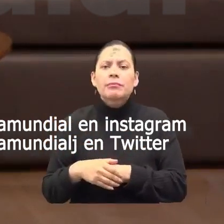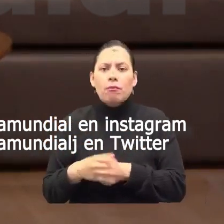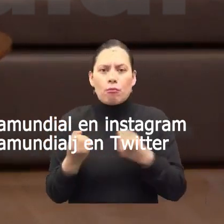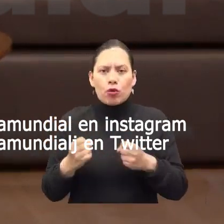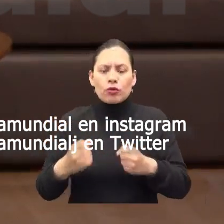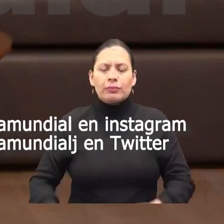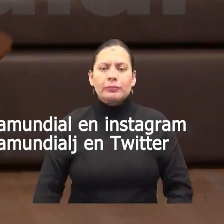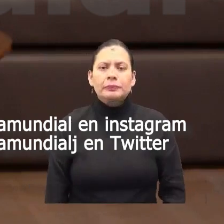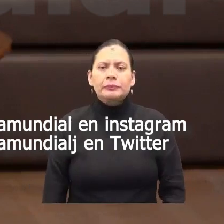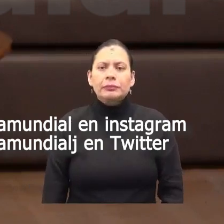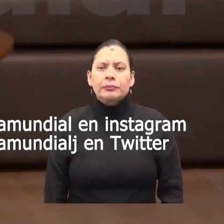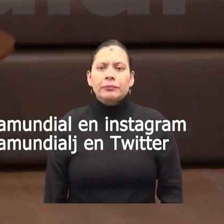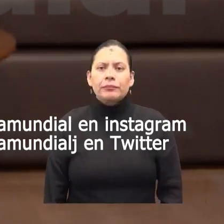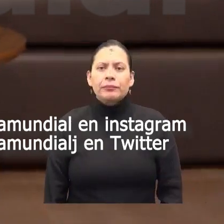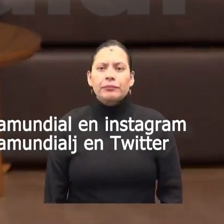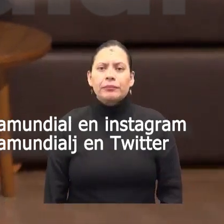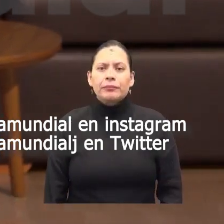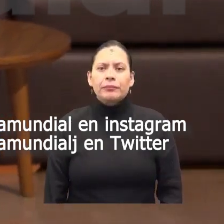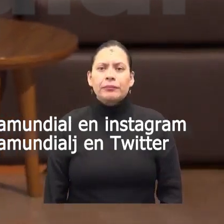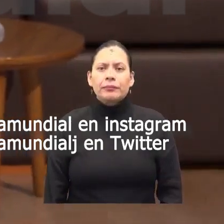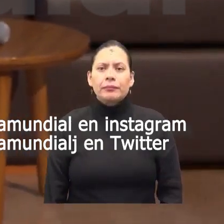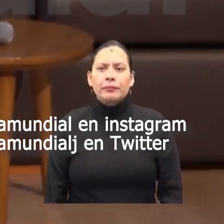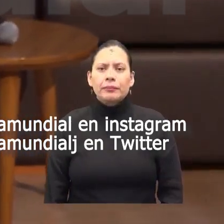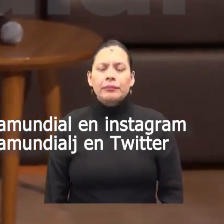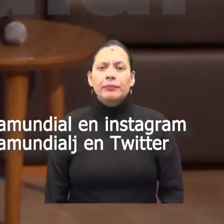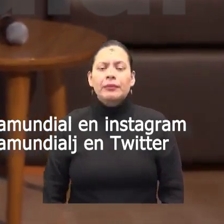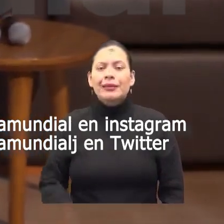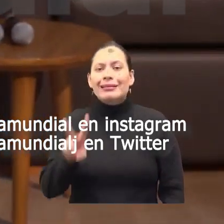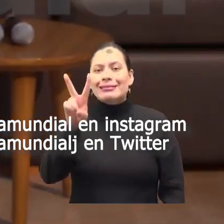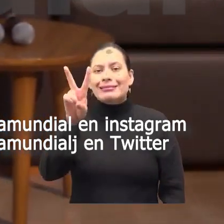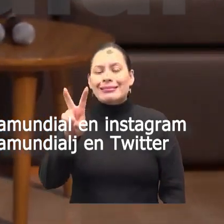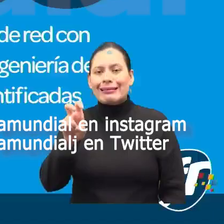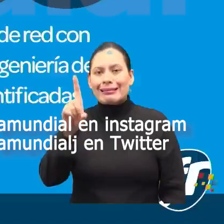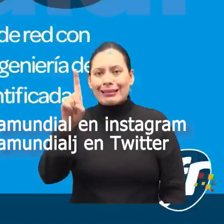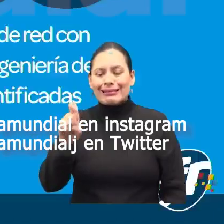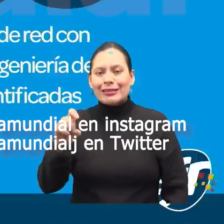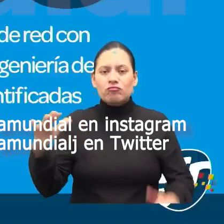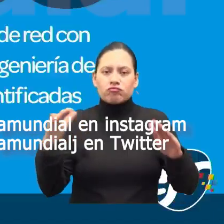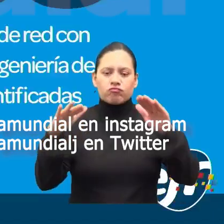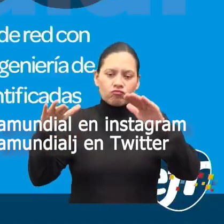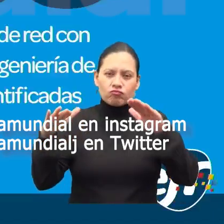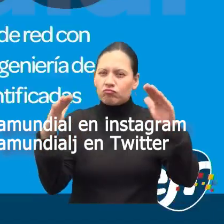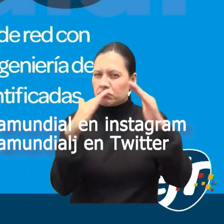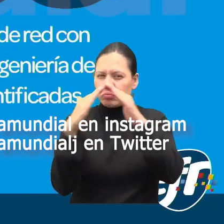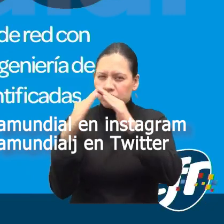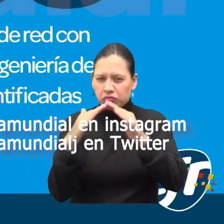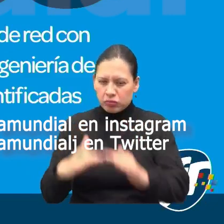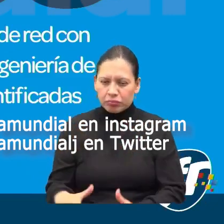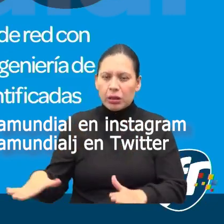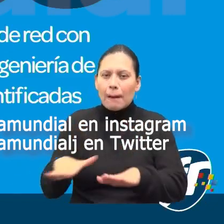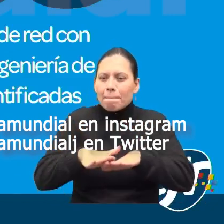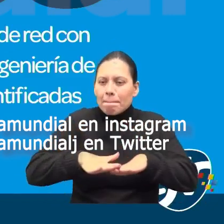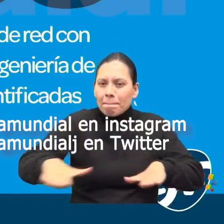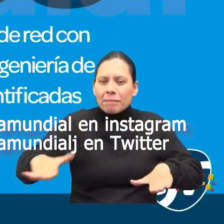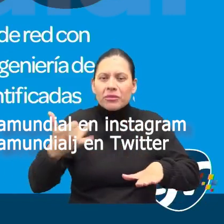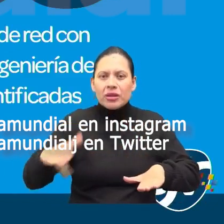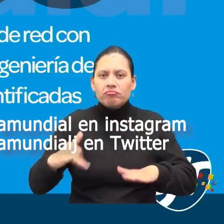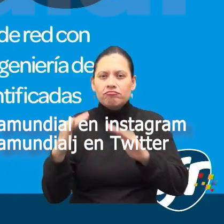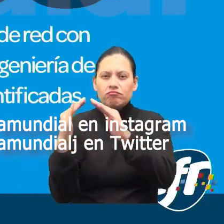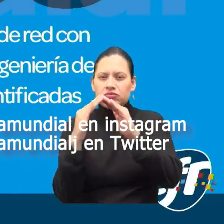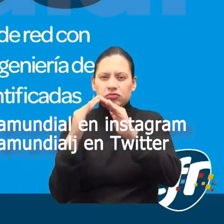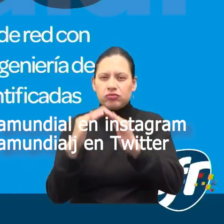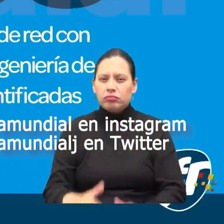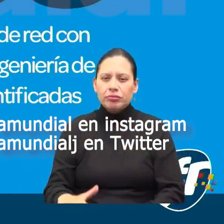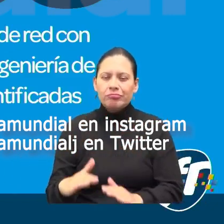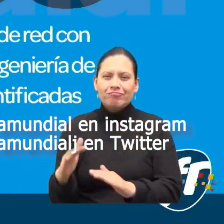Bogotá. Ya se han hecho 76 demoliciones de edificaciones, lo que significa un 93.8% de las demoliciones